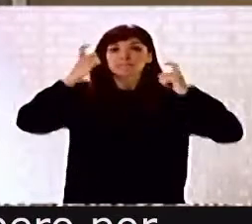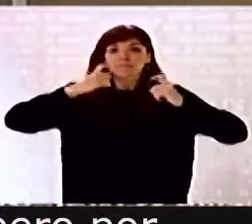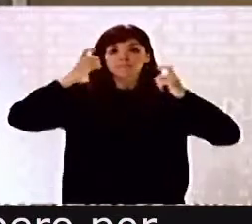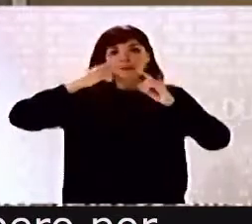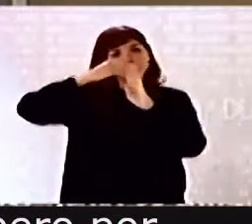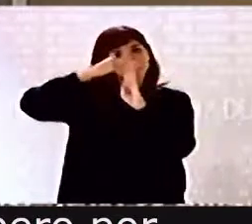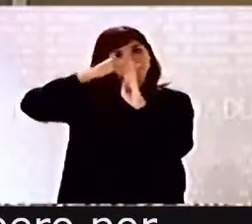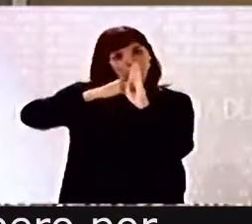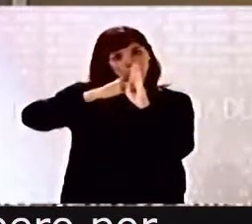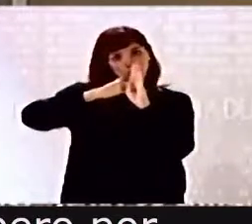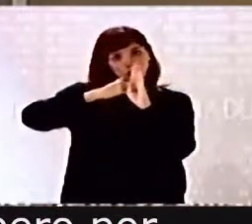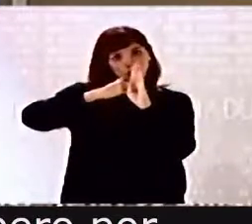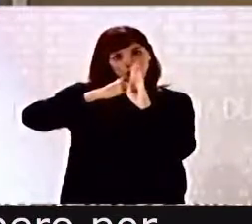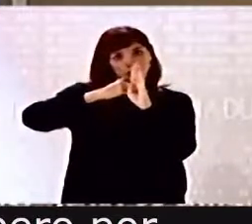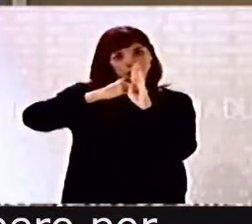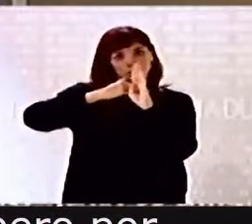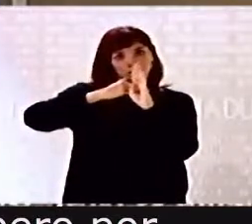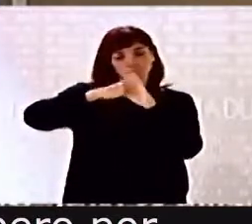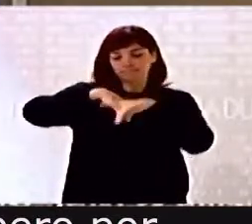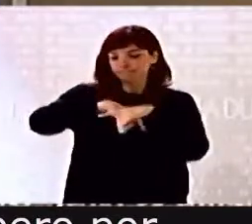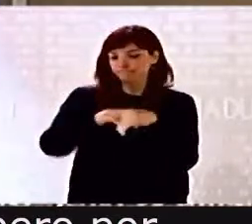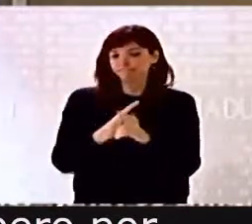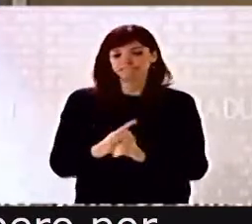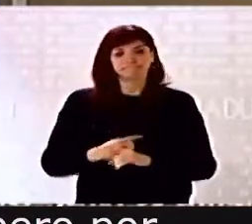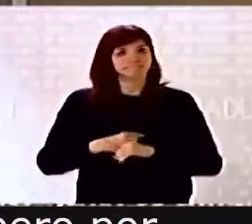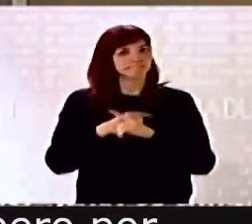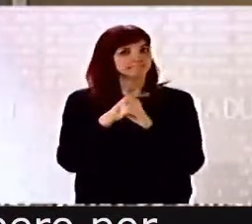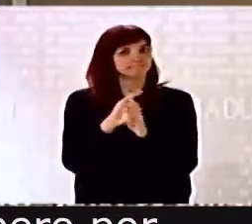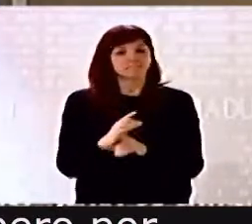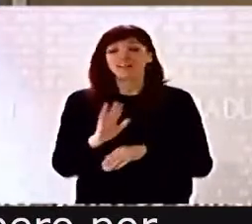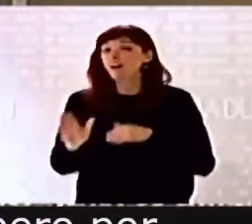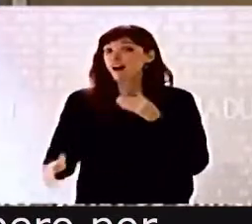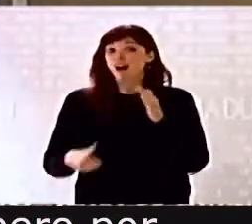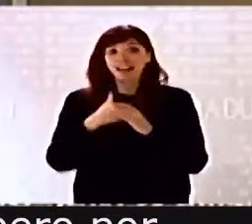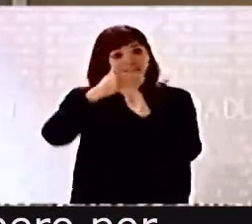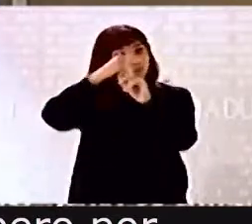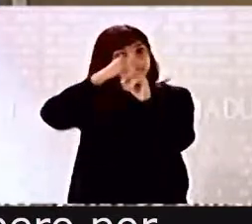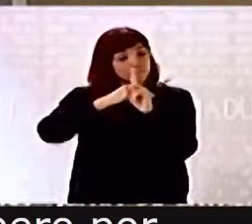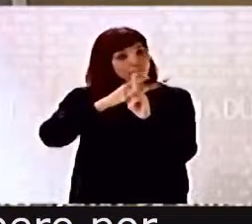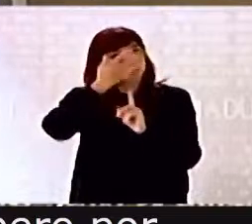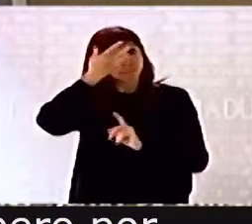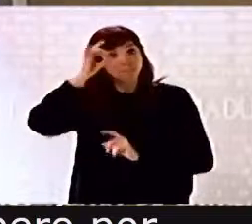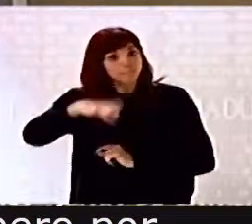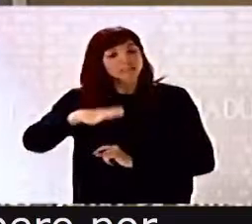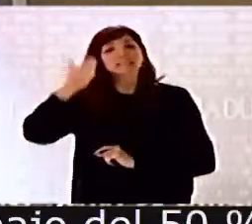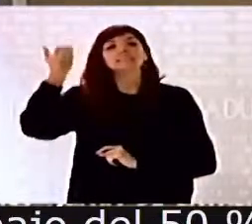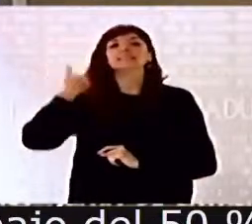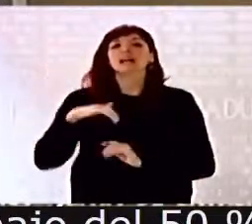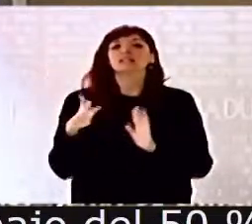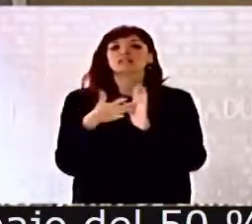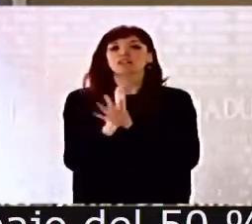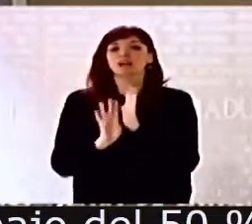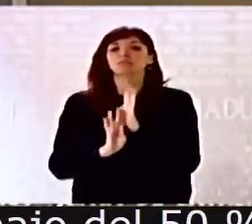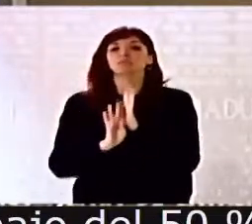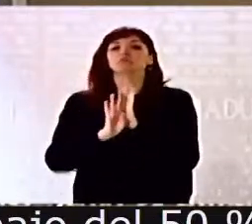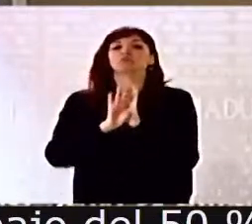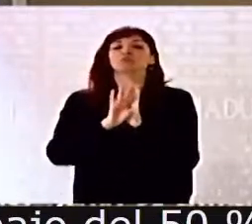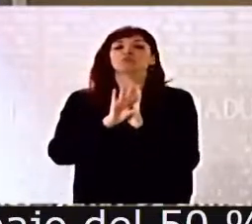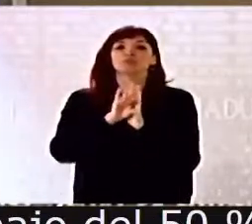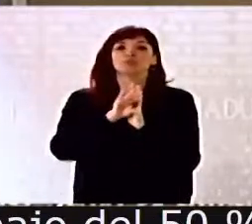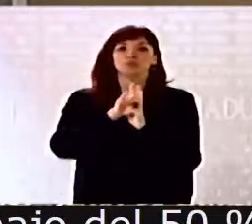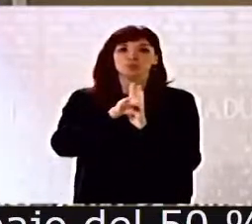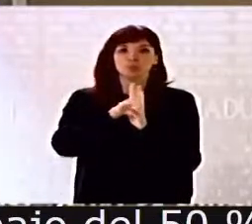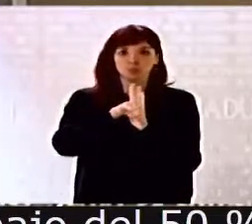50%, no tenemos garantías como indicador precoz de que la curva puede estar en una